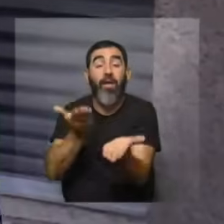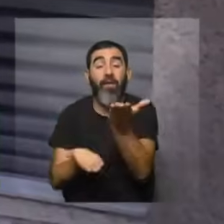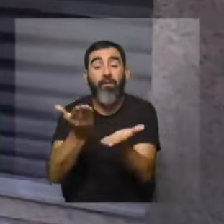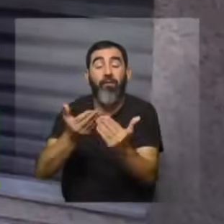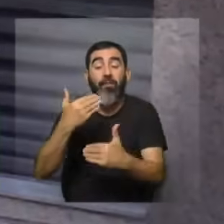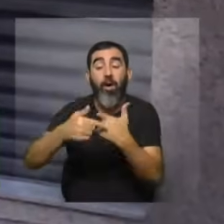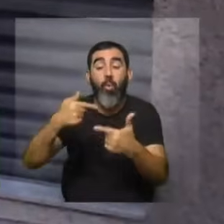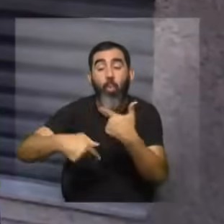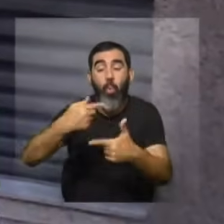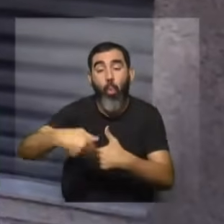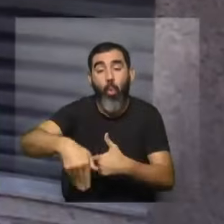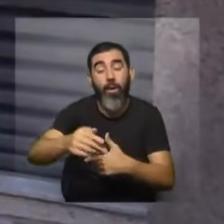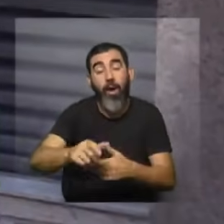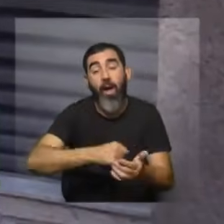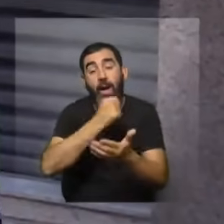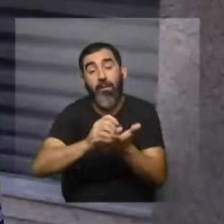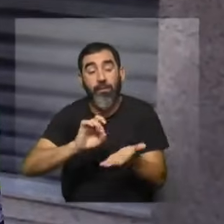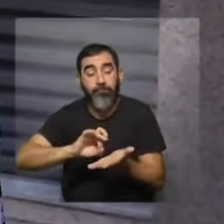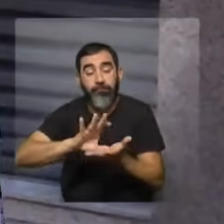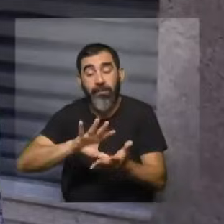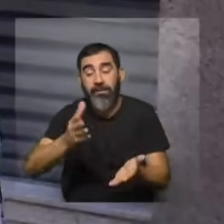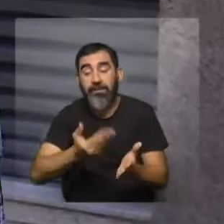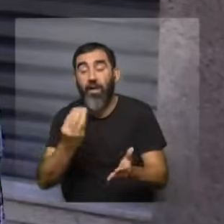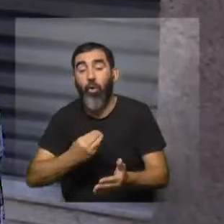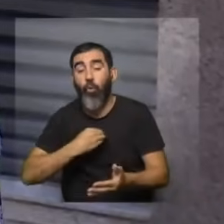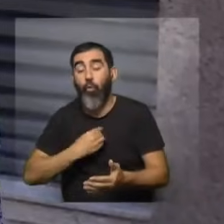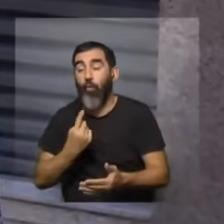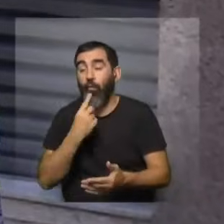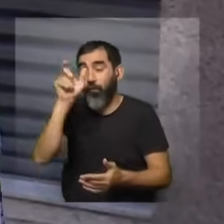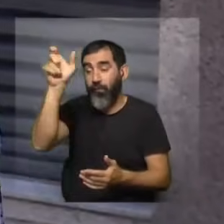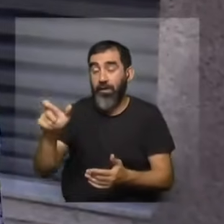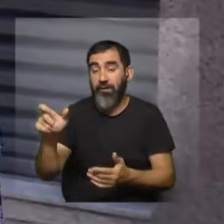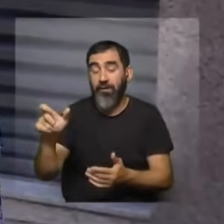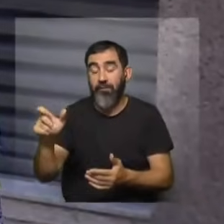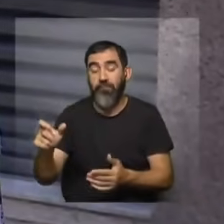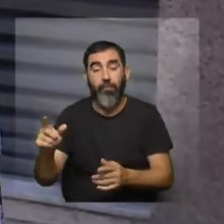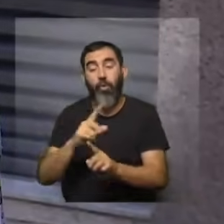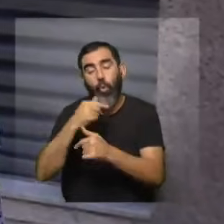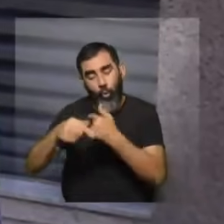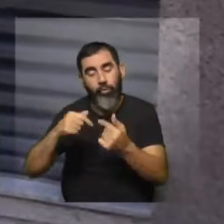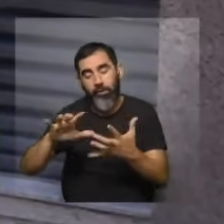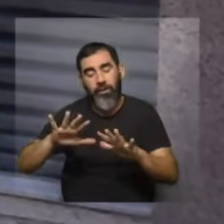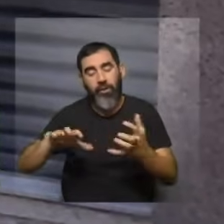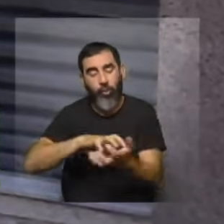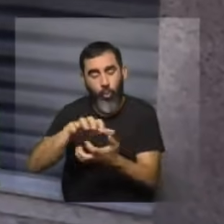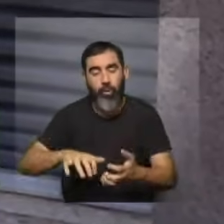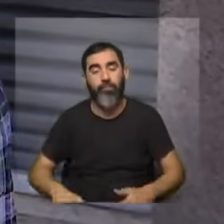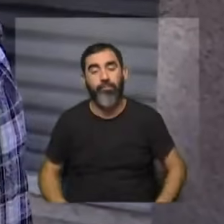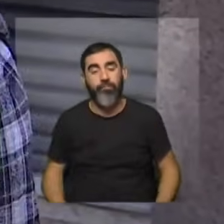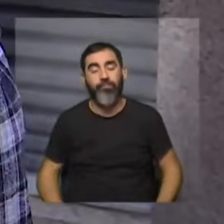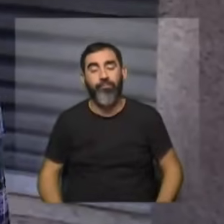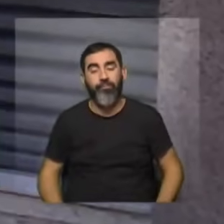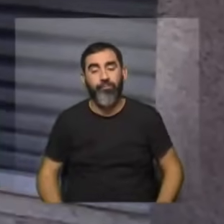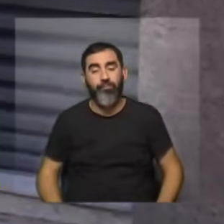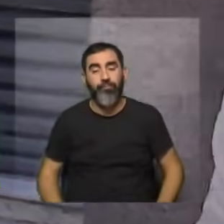los pasos a seguir, pero que hasta que no se le quite la confianza política al ingeniero Pelle, nosotros no vamos a levantar el conflicto. A propósito